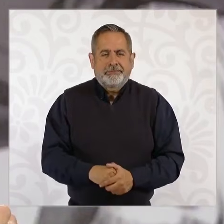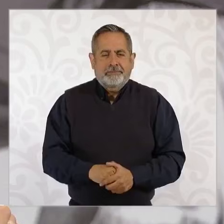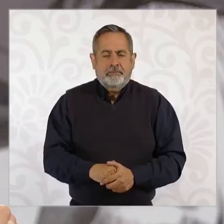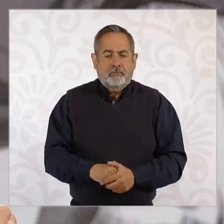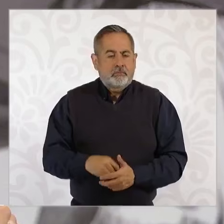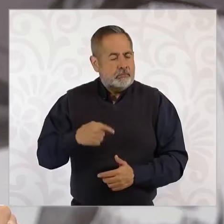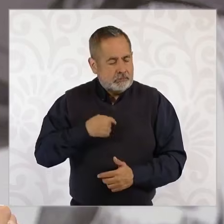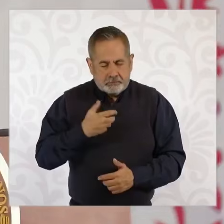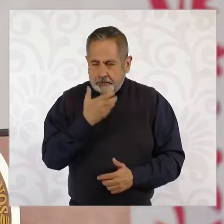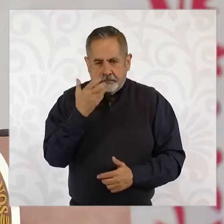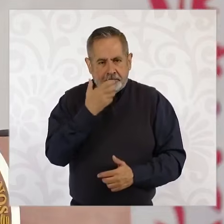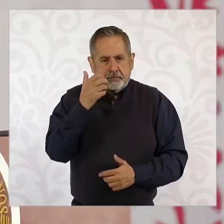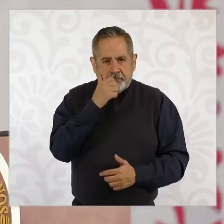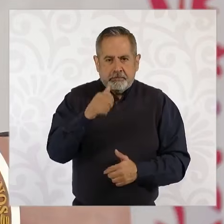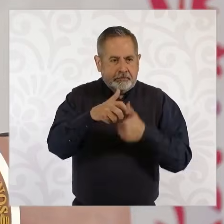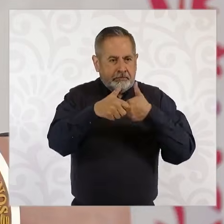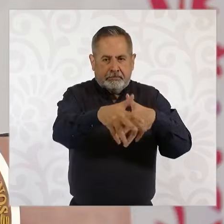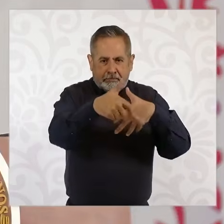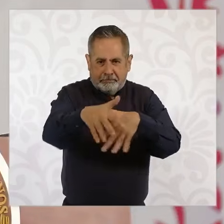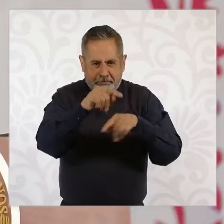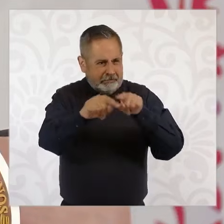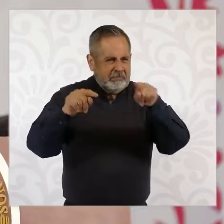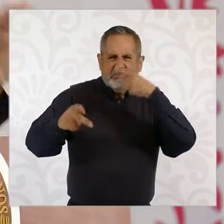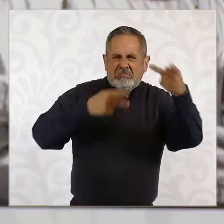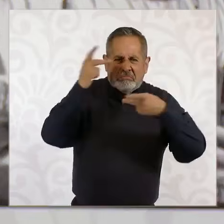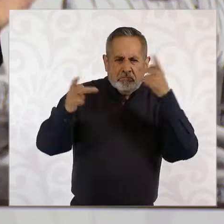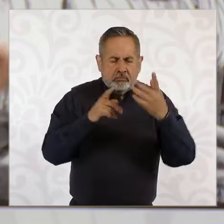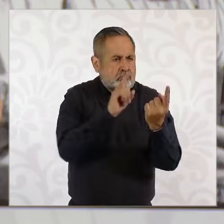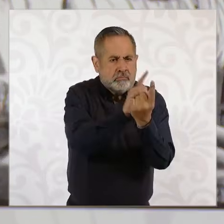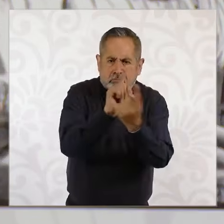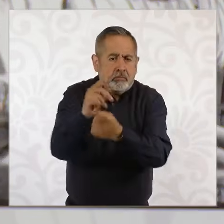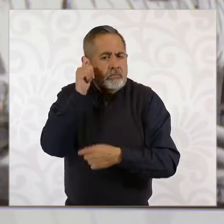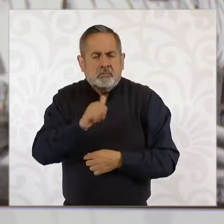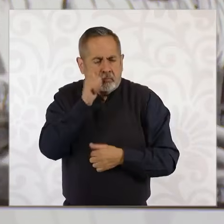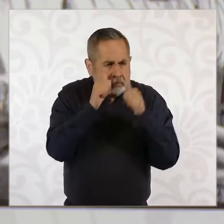yo acostumbro a atender a todo el que se manifiesta. Así he sido toda mi vida.